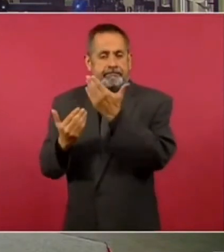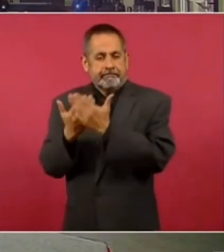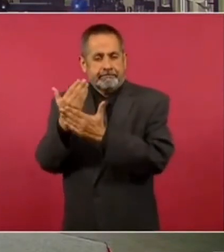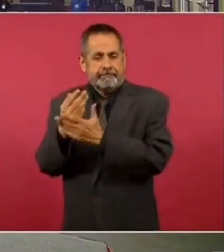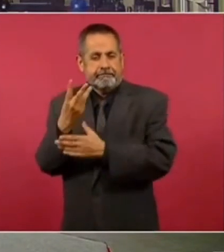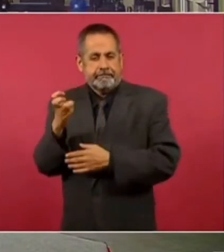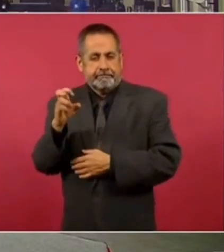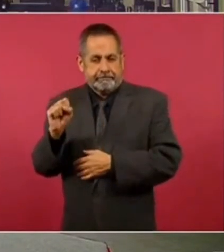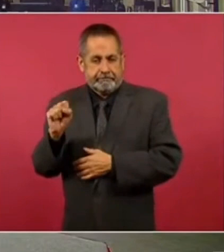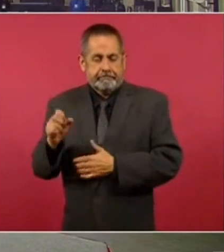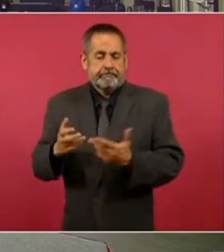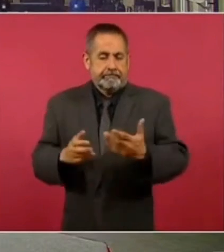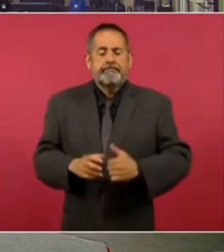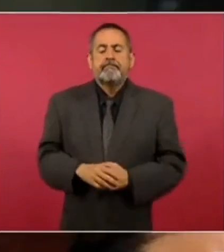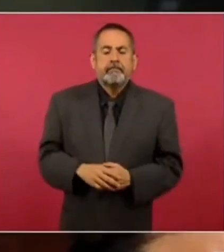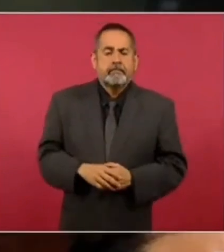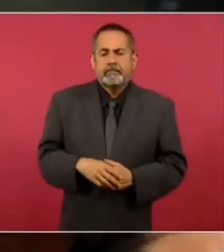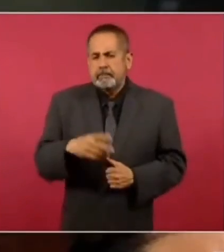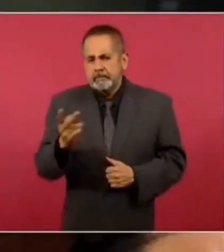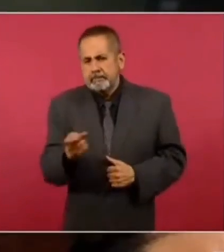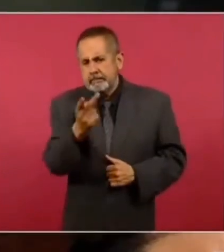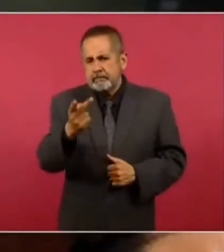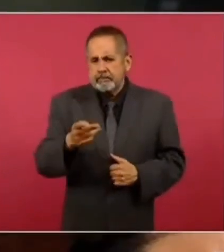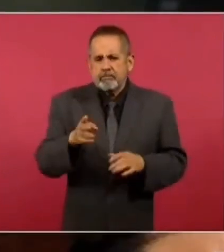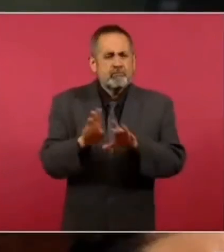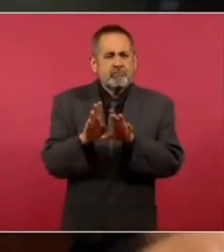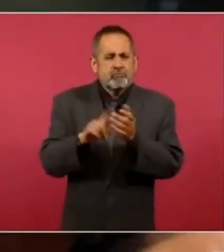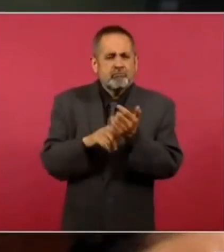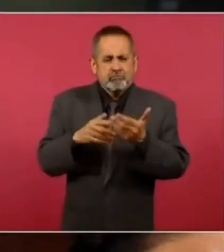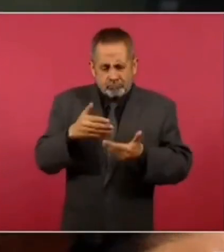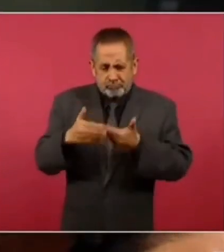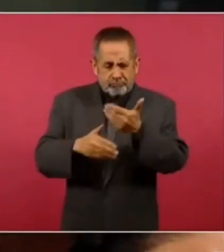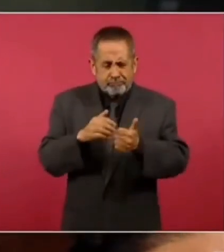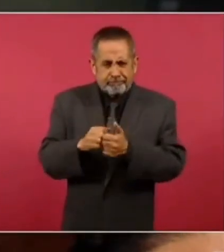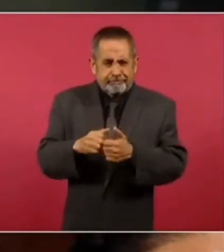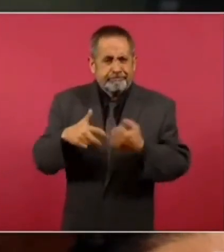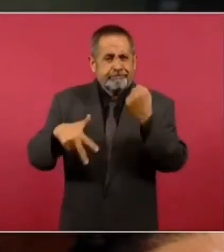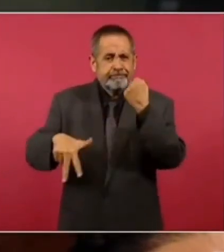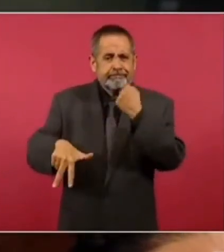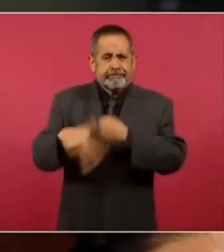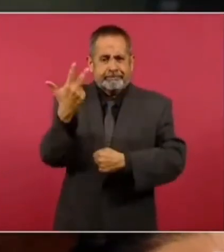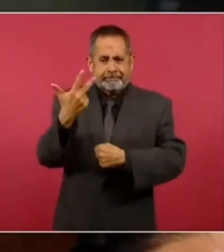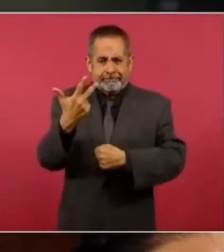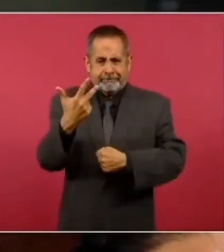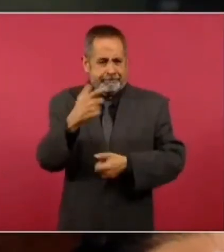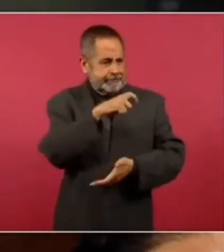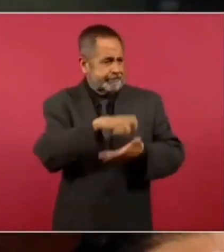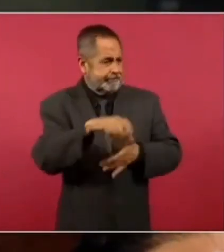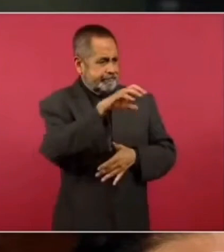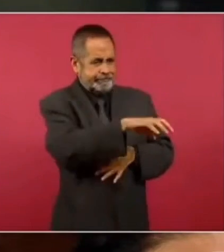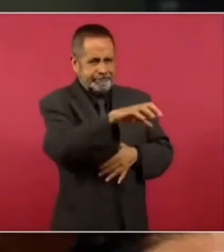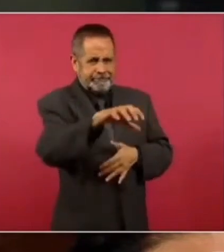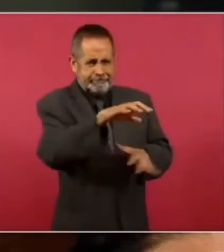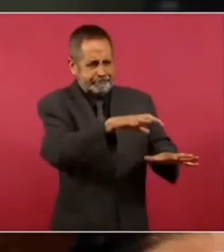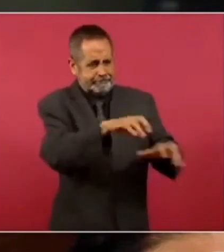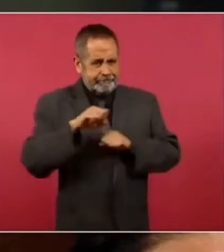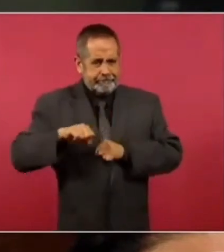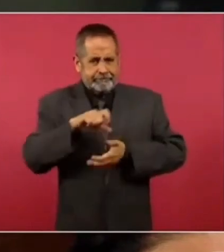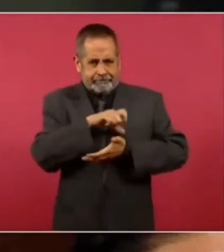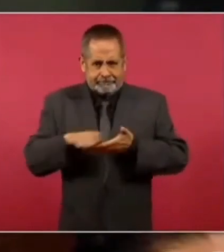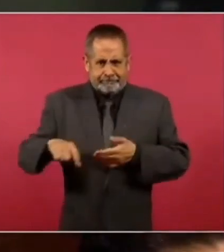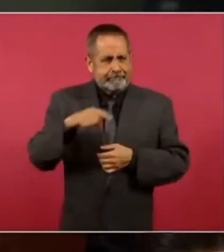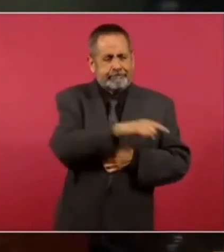360. Preguntarle, presidente, ¿cómo avanza la adquisición de las 13 plantas de Iberdrola? ¿En qué paso se